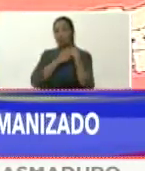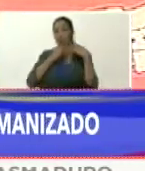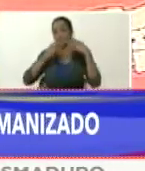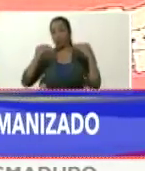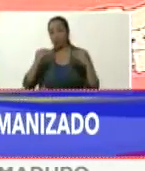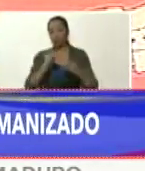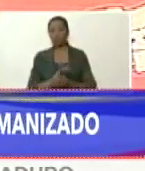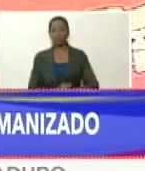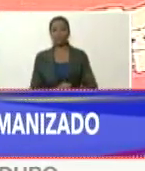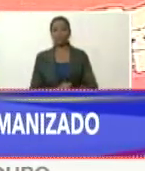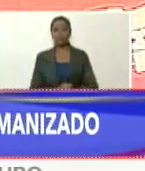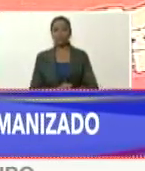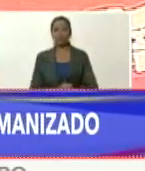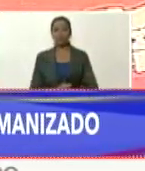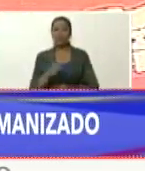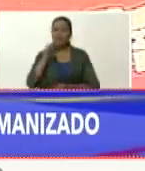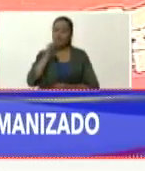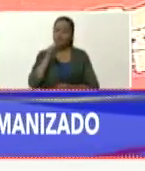Eso va